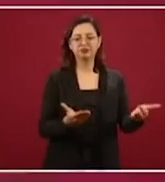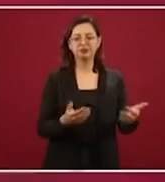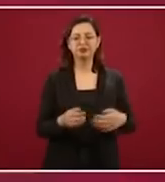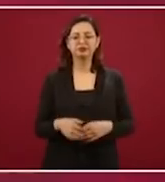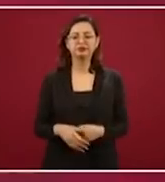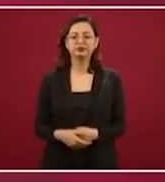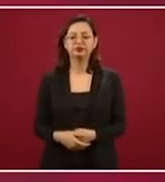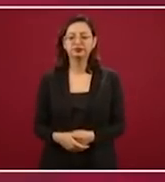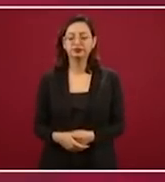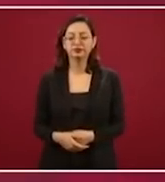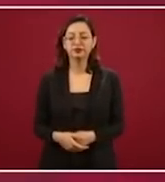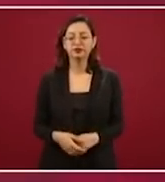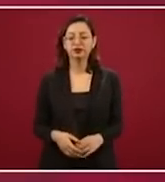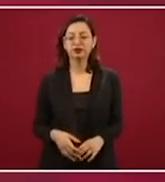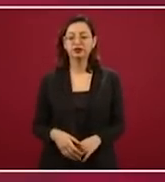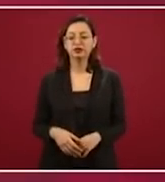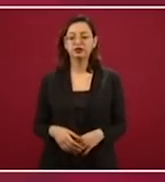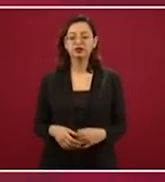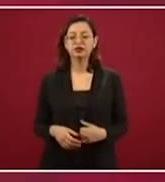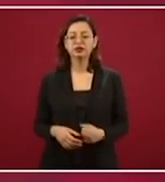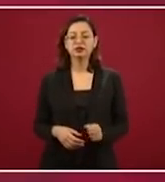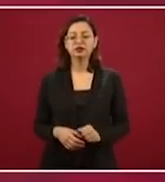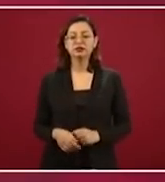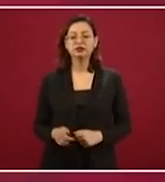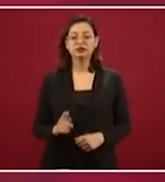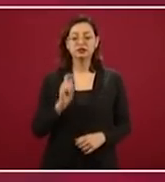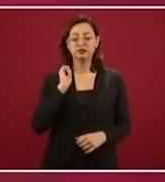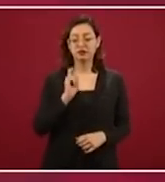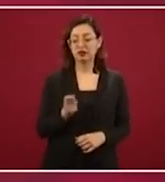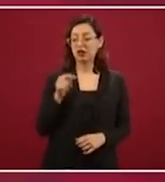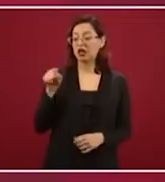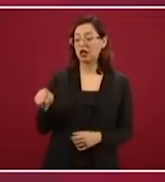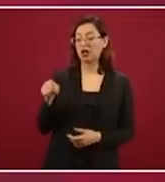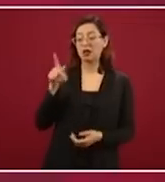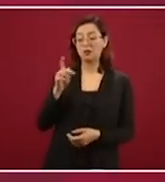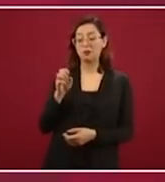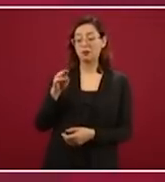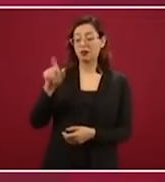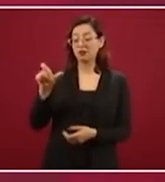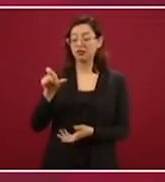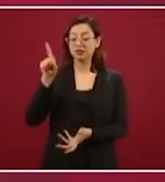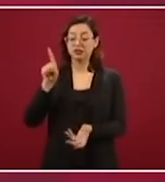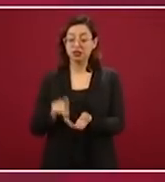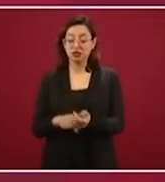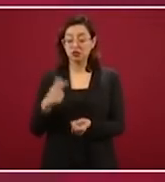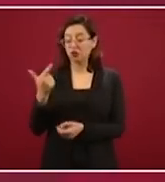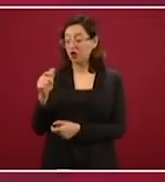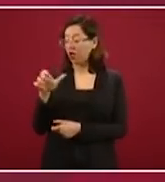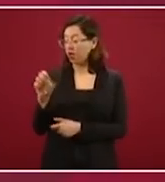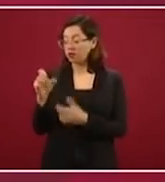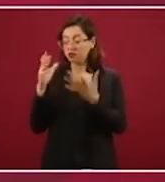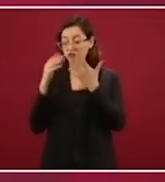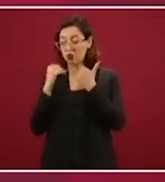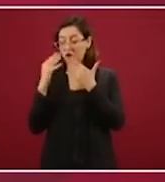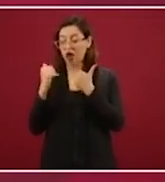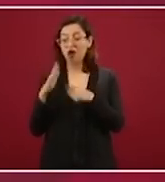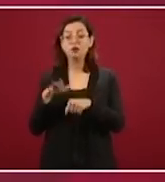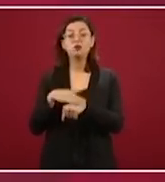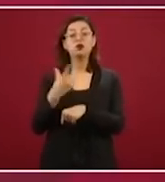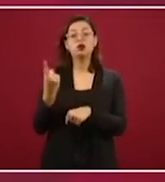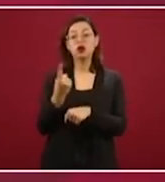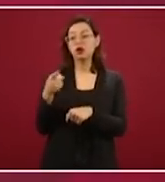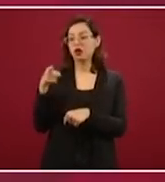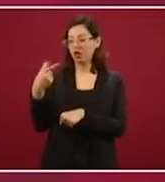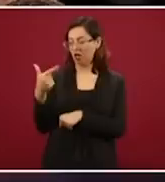Se dejó sin gas a las plantas petroquímicas de Pemex para abastecer de gas a esta